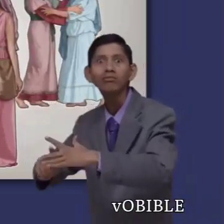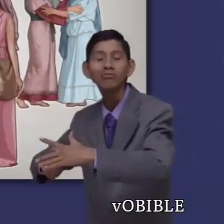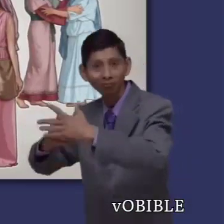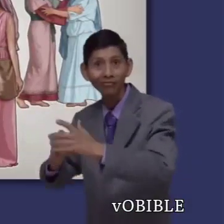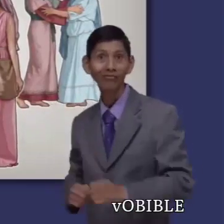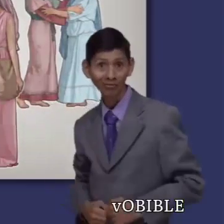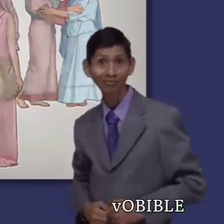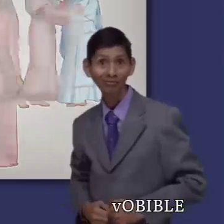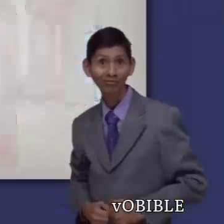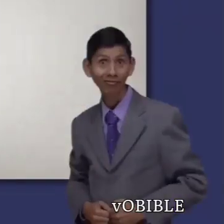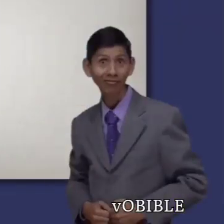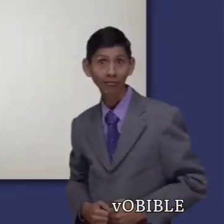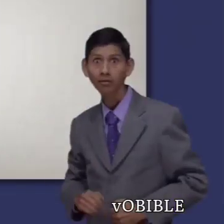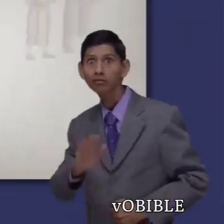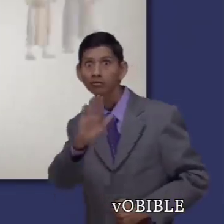en la ciudad.